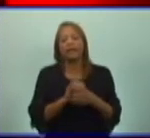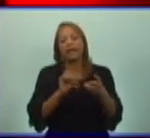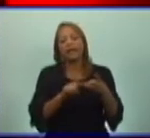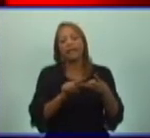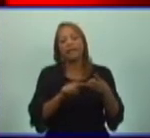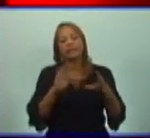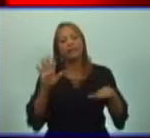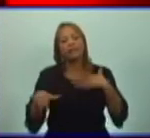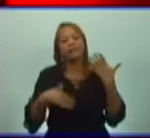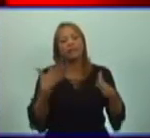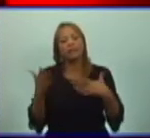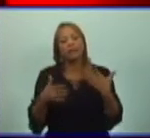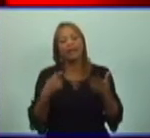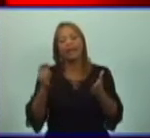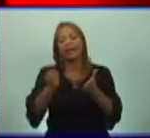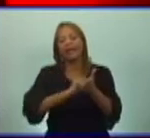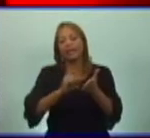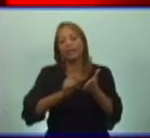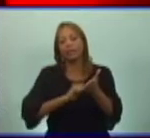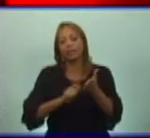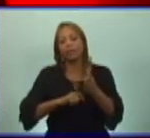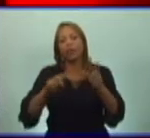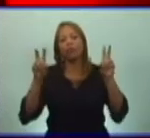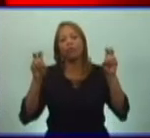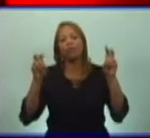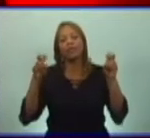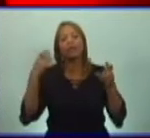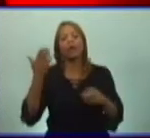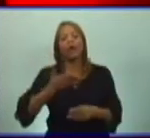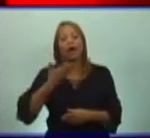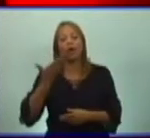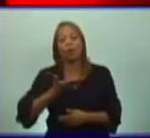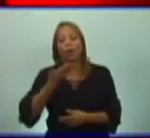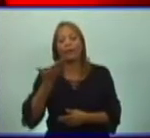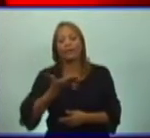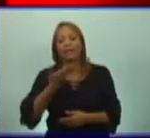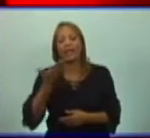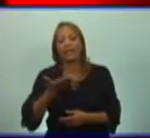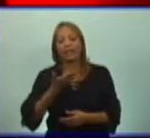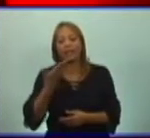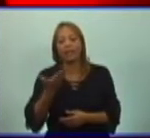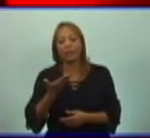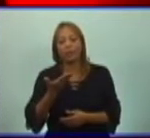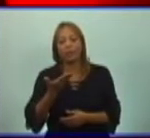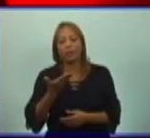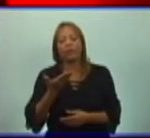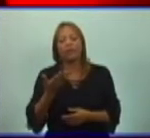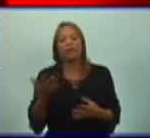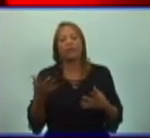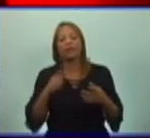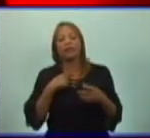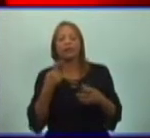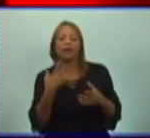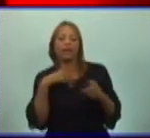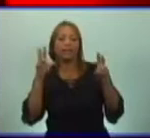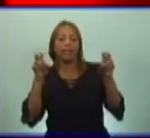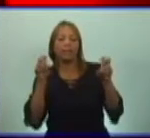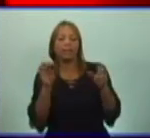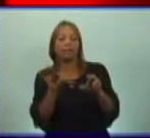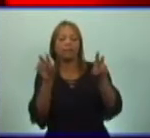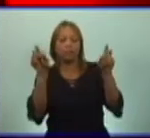encaminada a la escritura de un texto argumentativo relacionado con el tema que ustedes